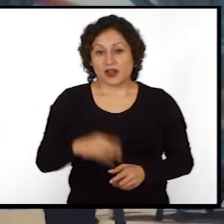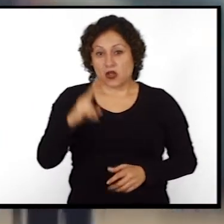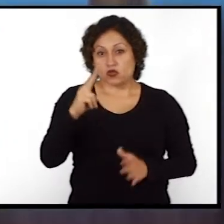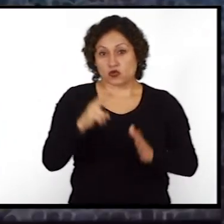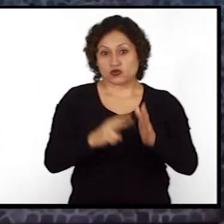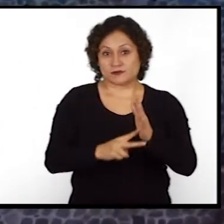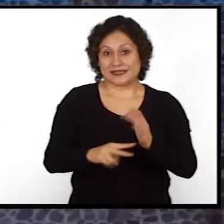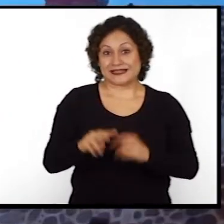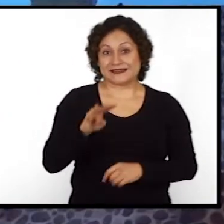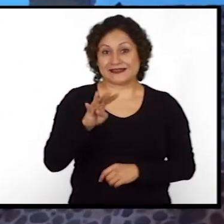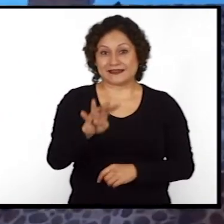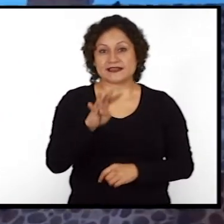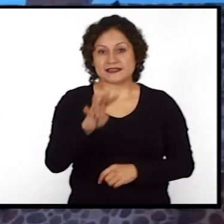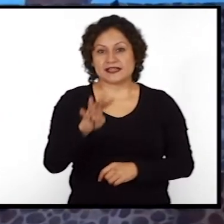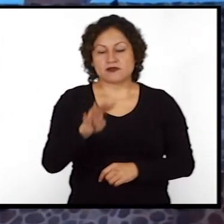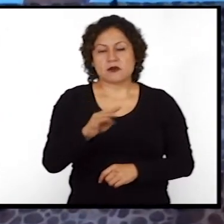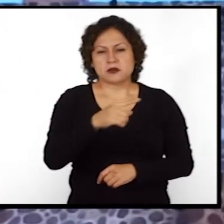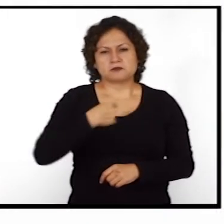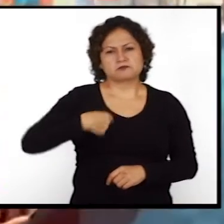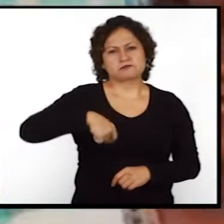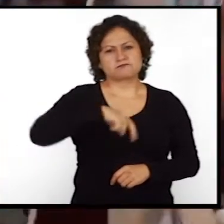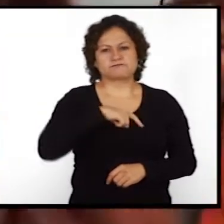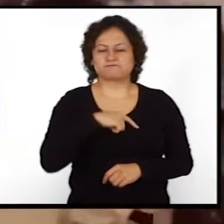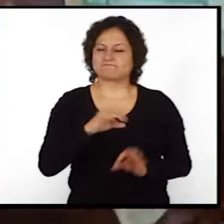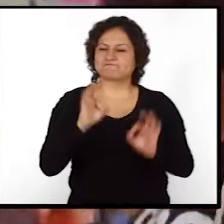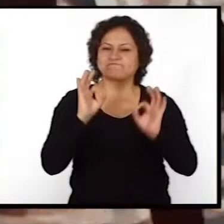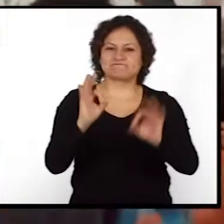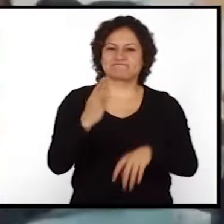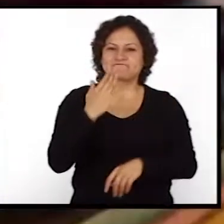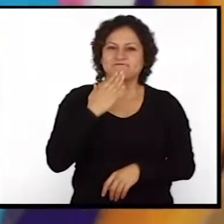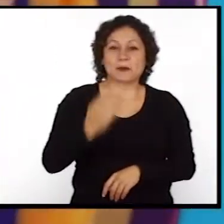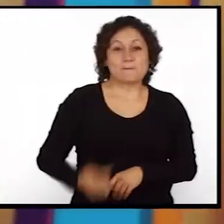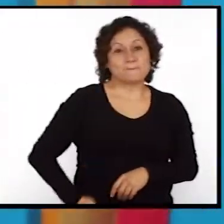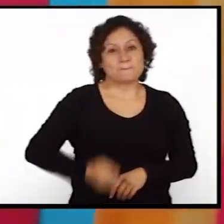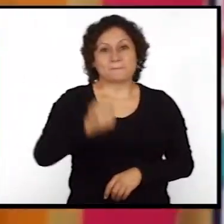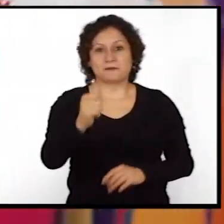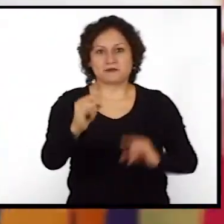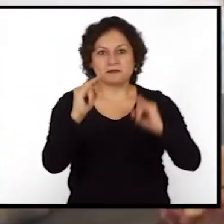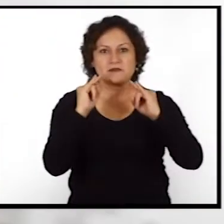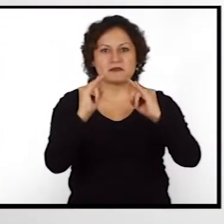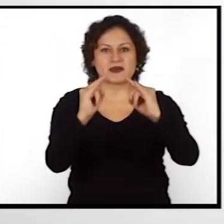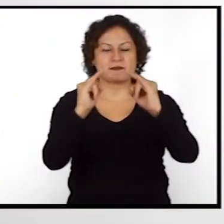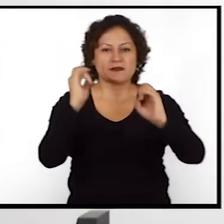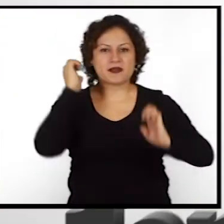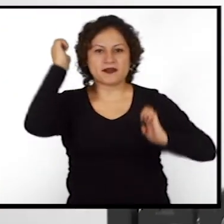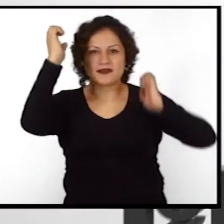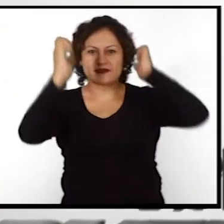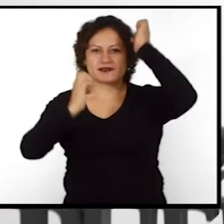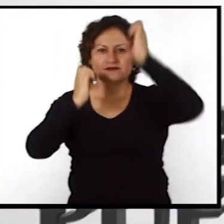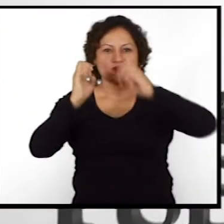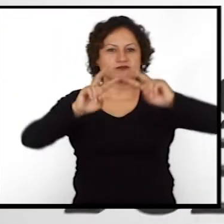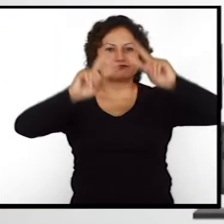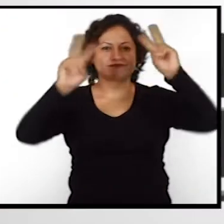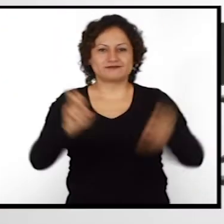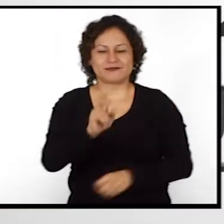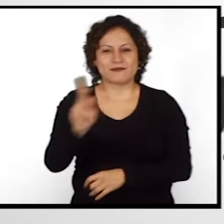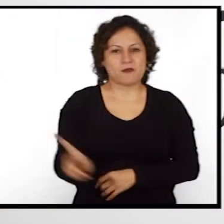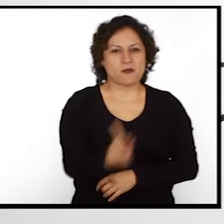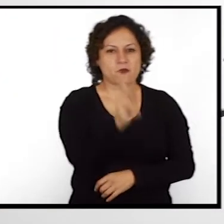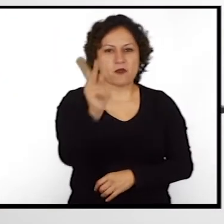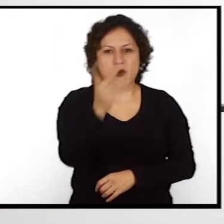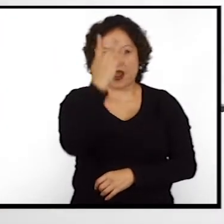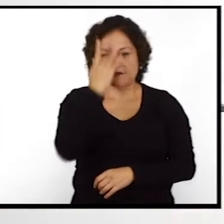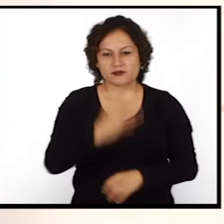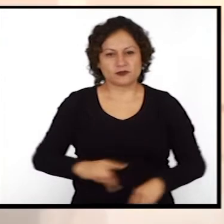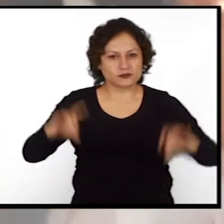El 2019 nos dejó un exquisito sabor de boca con la presentación del primer tianguis de pueblos mágicos a nivel